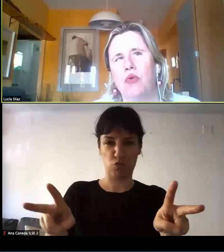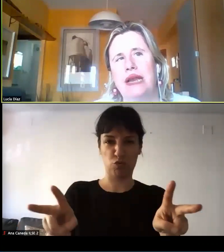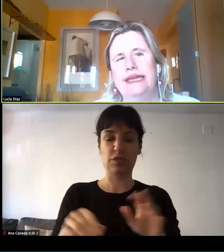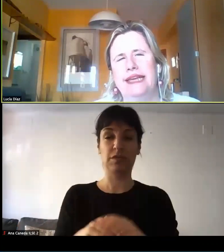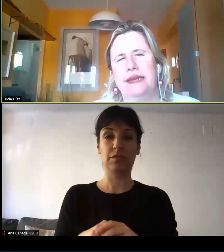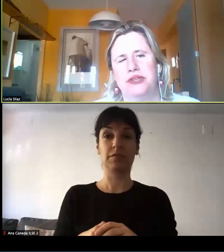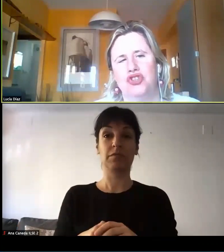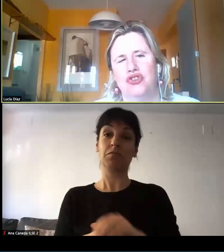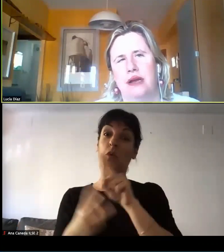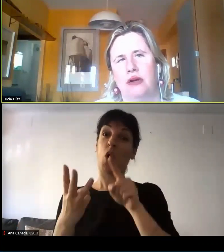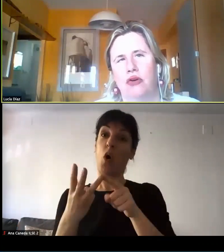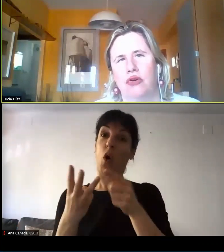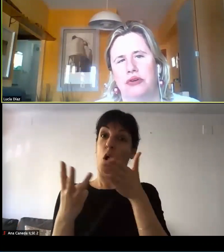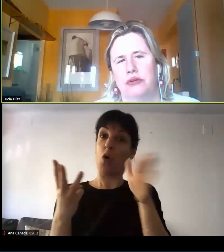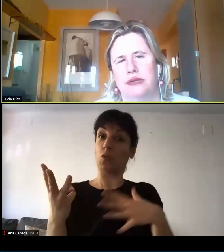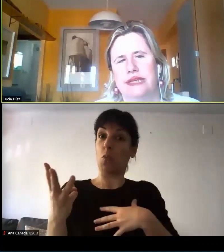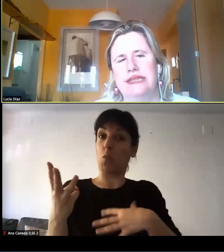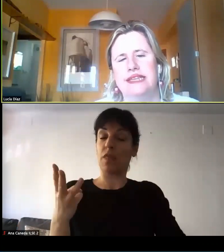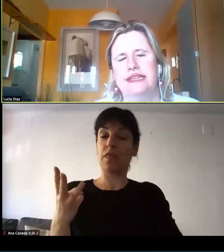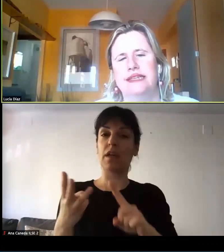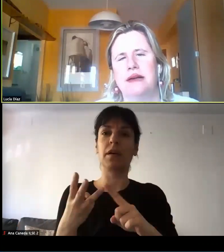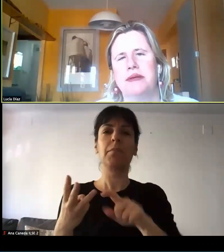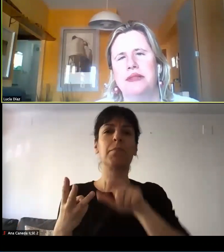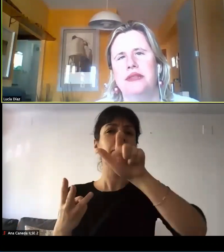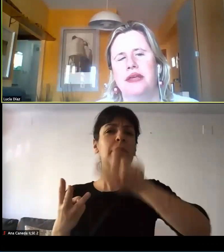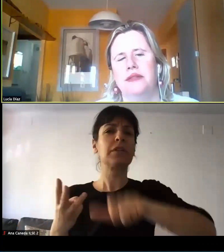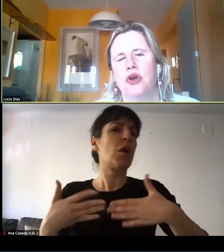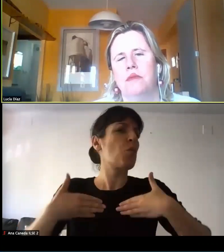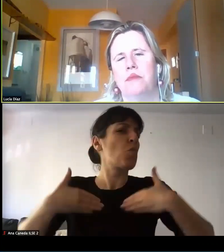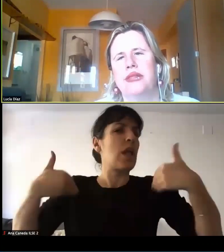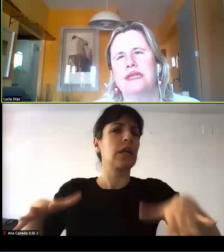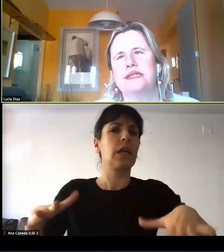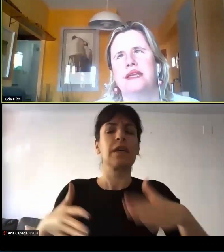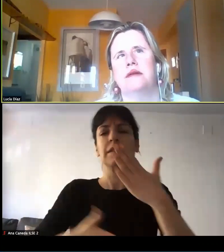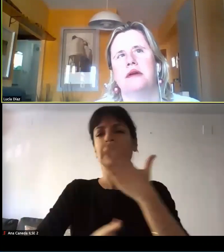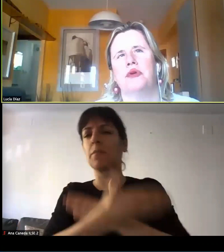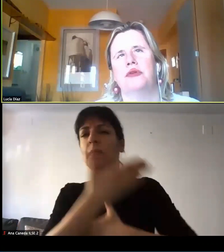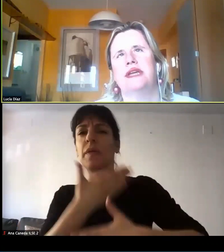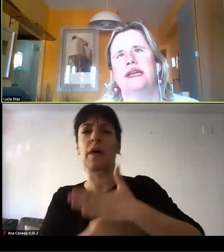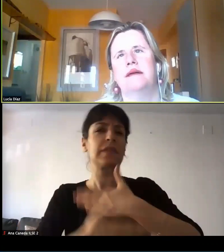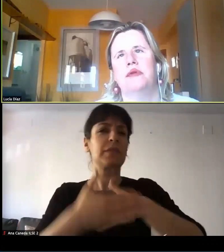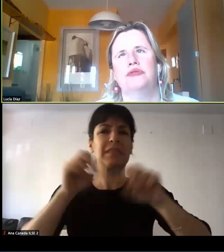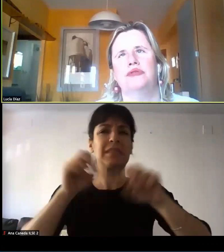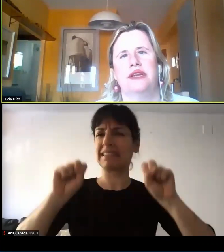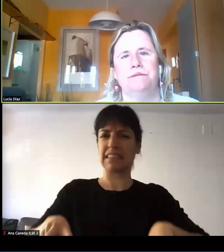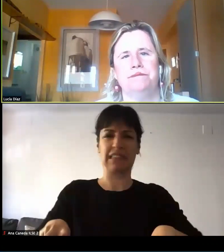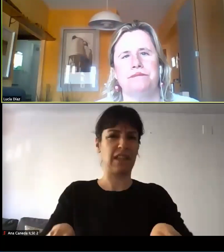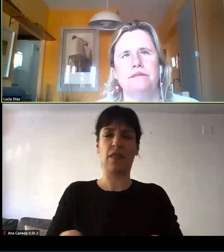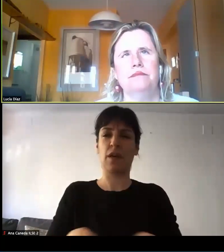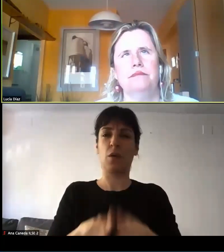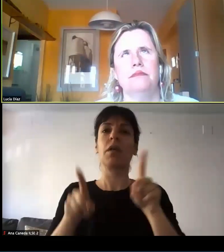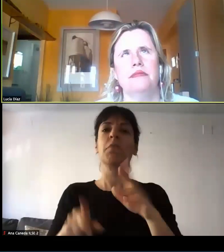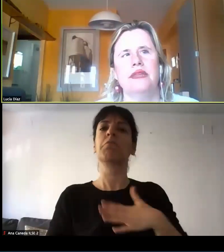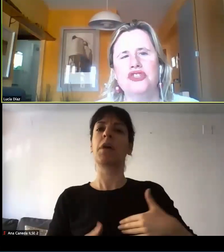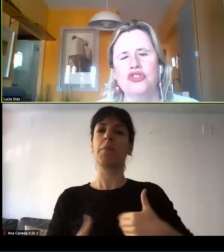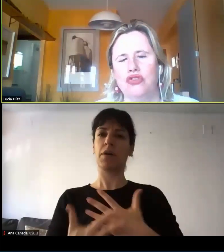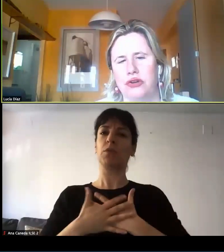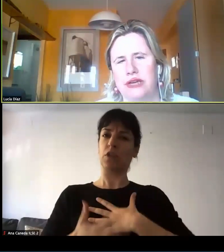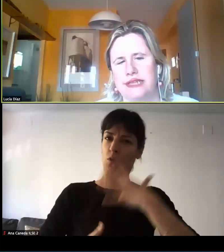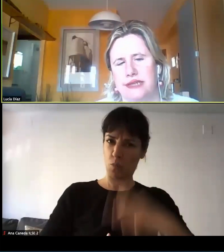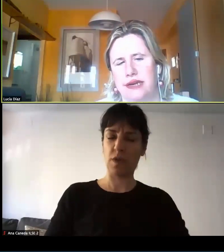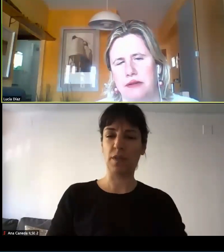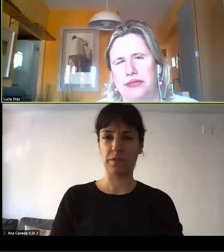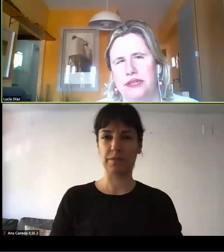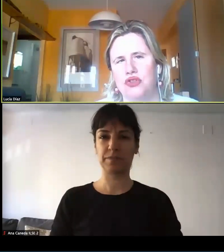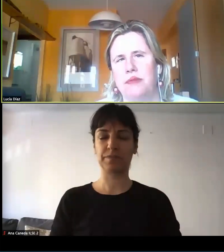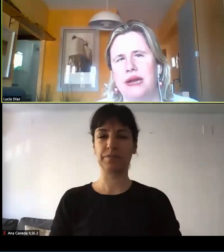que cualquier persona con y sin discapacidad pueda ser voluntaria, voluntario. Esto creo